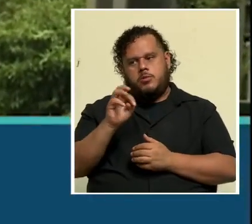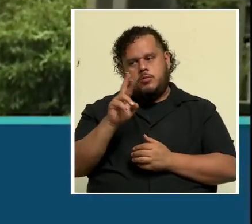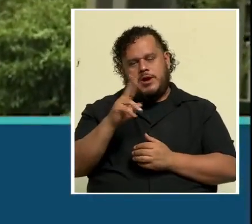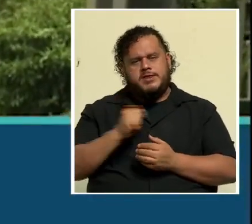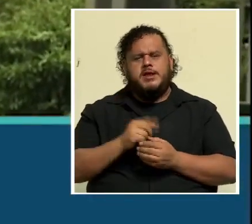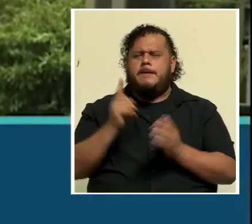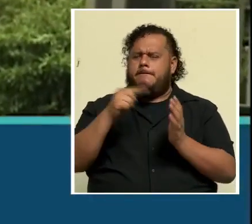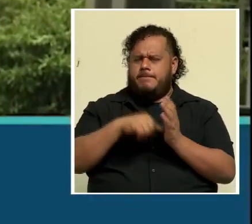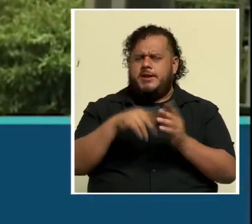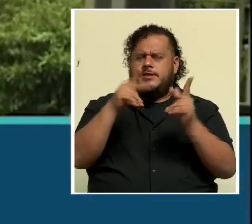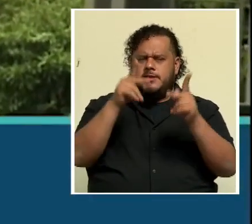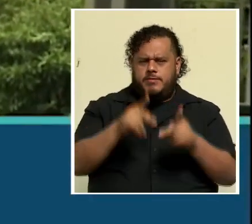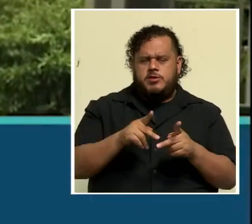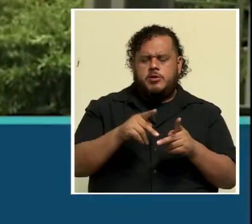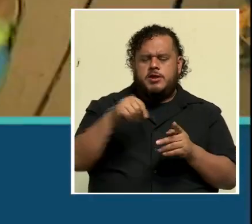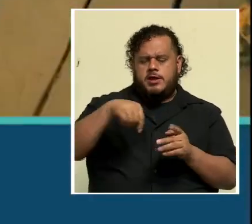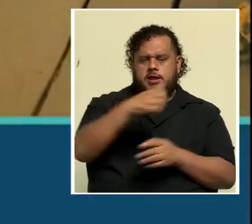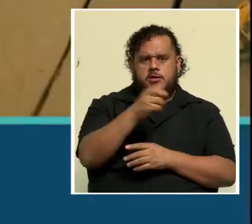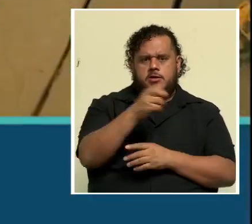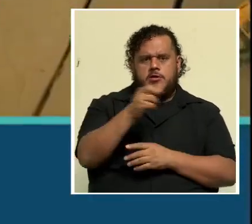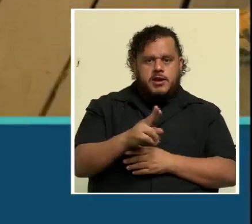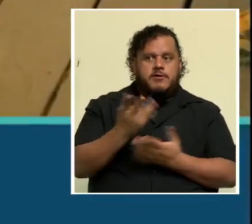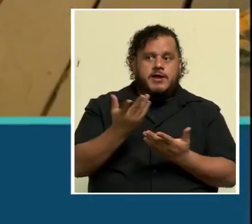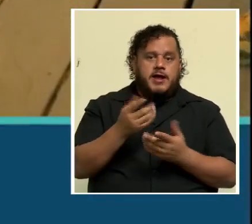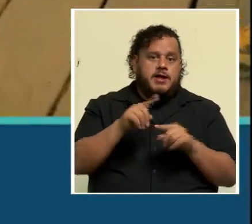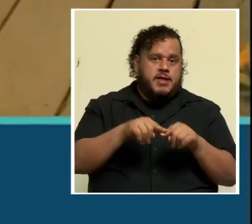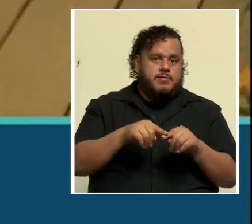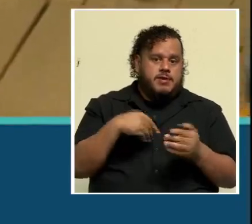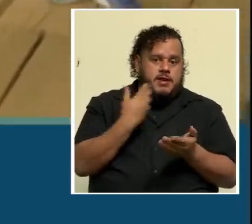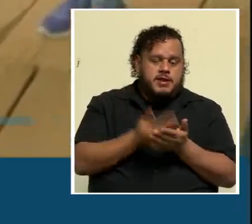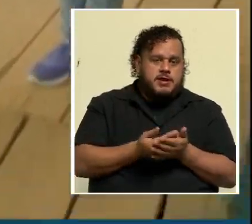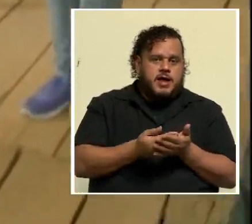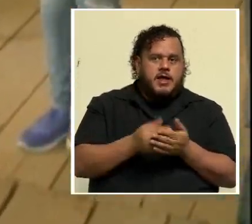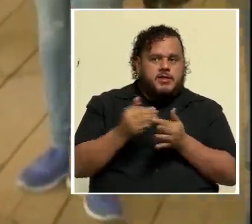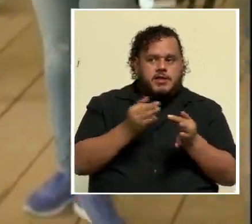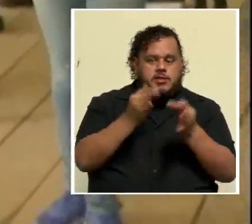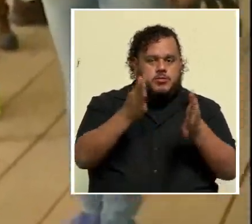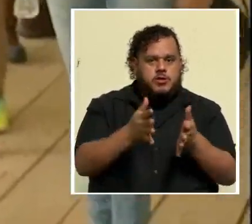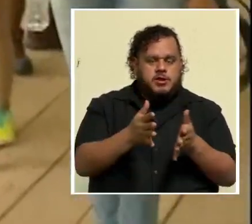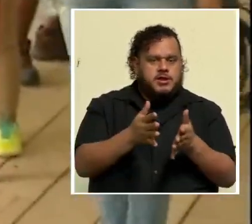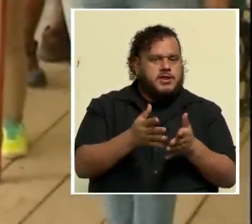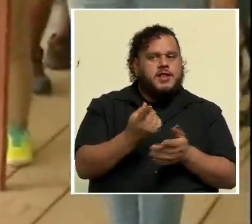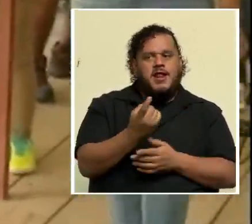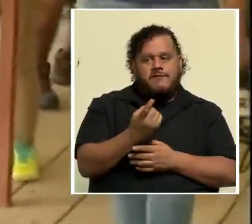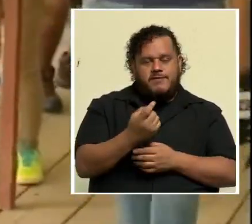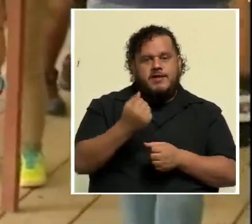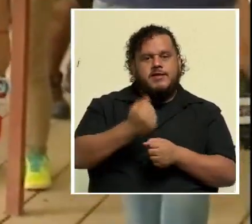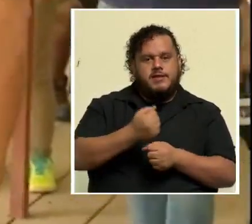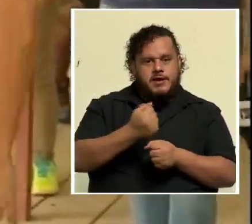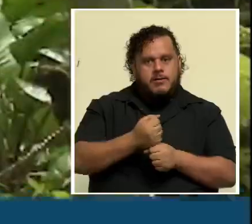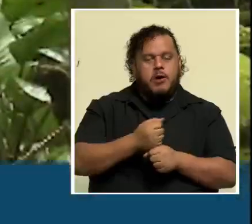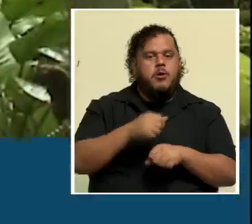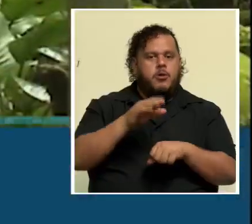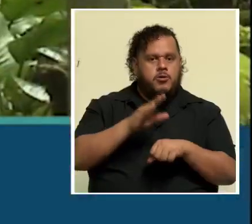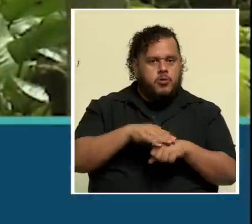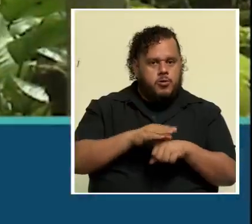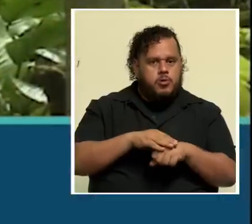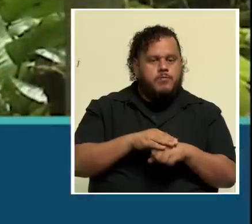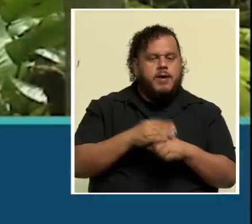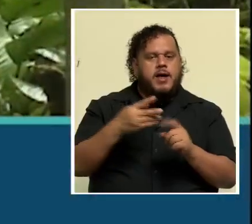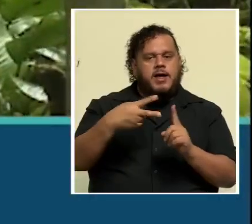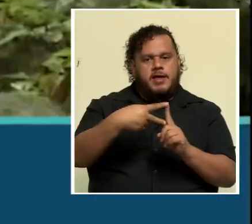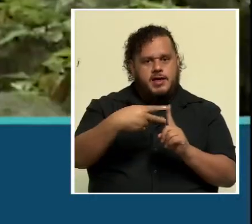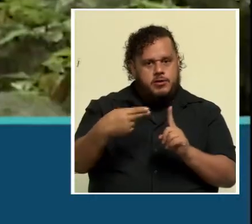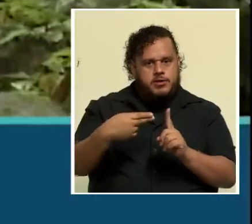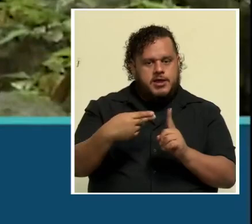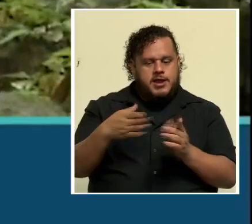de personas en Costa Rica cuyo sustento dependía de la llegada de turistas quedaron desempleadas por el daño que produjo a la industria hotelera el